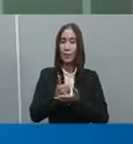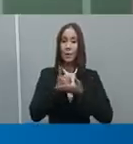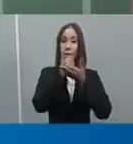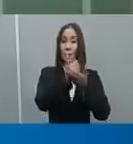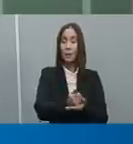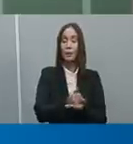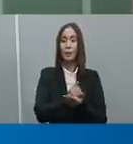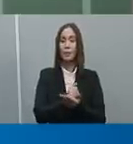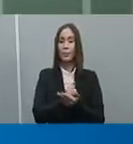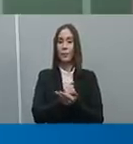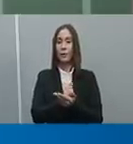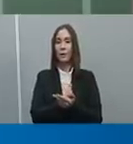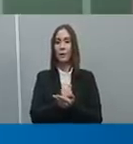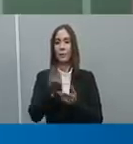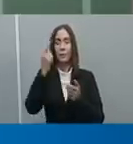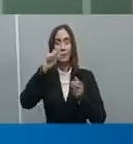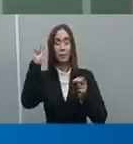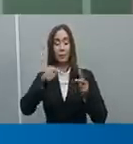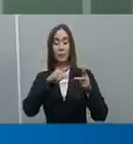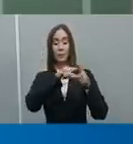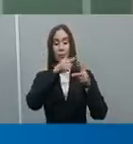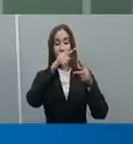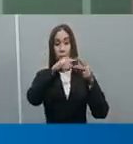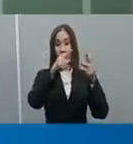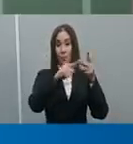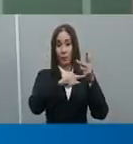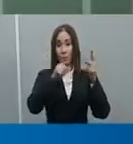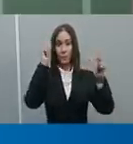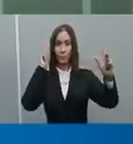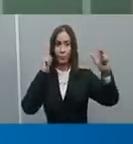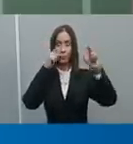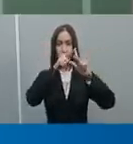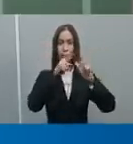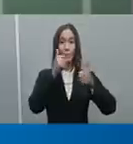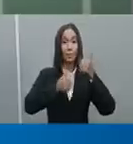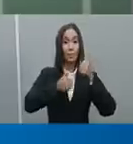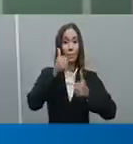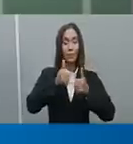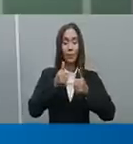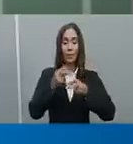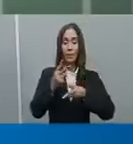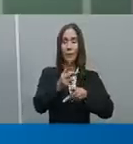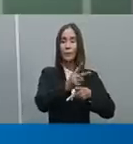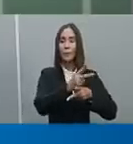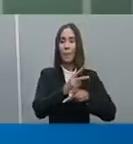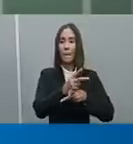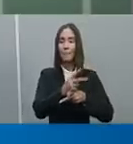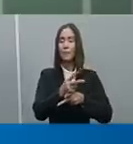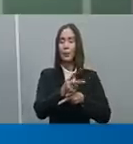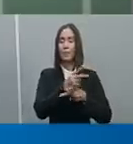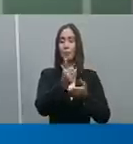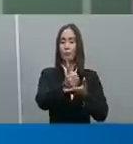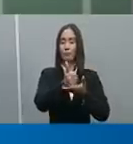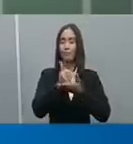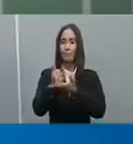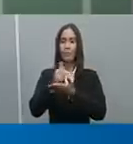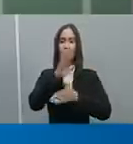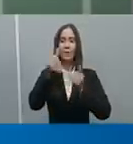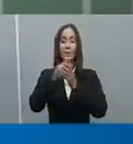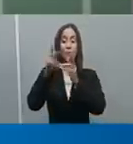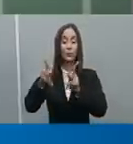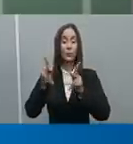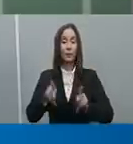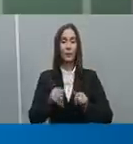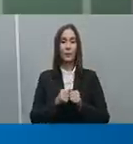tercer desafío que les hablaba: cubrir las necesidades de la gente. Y lo vamos a llevar adelante. Vamos